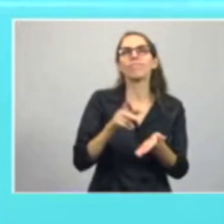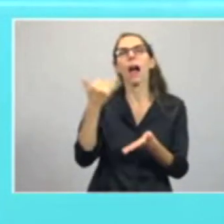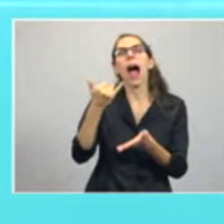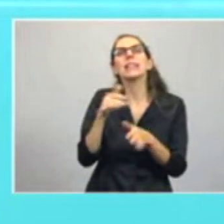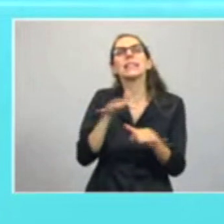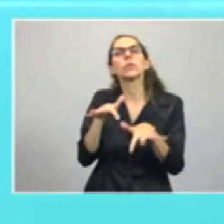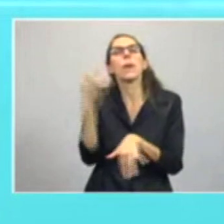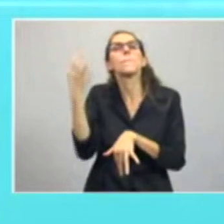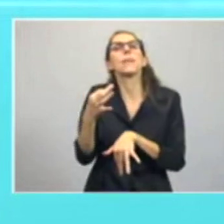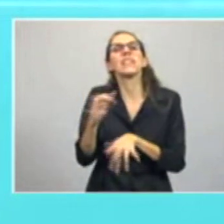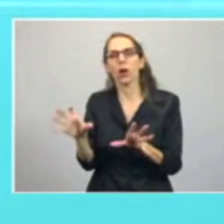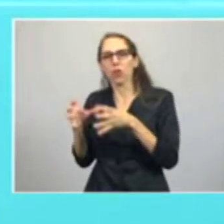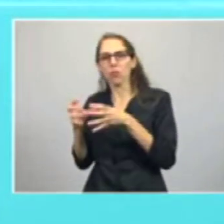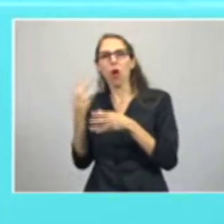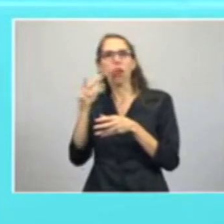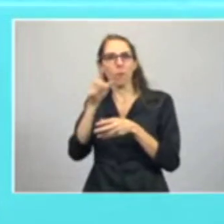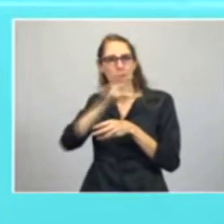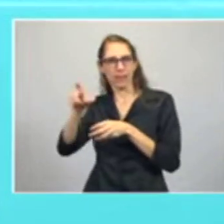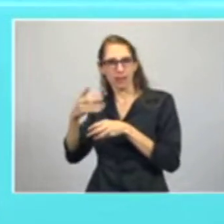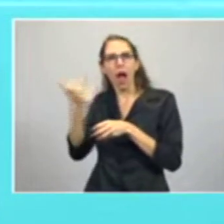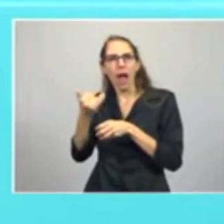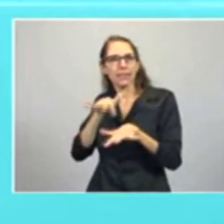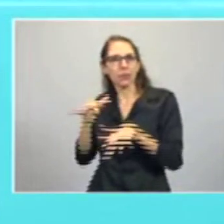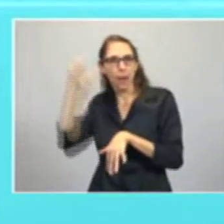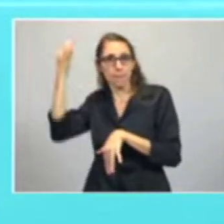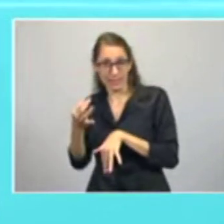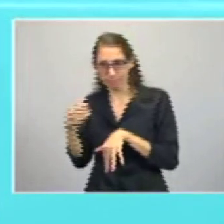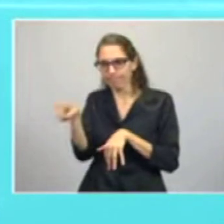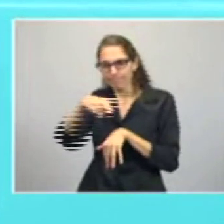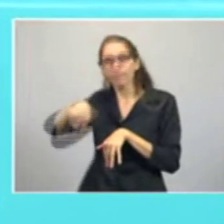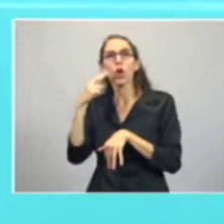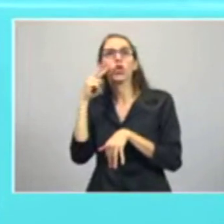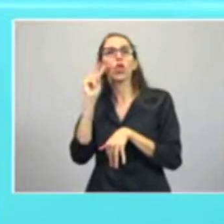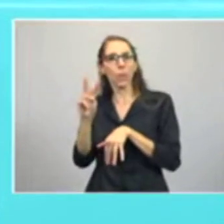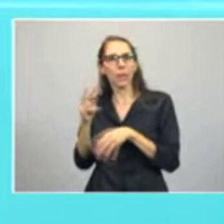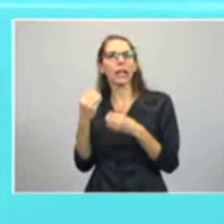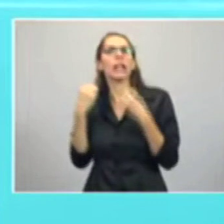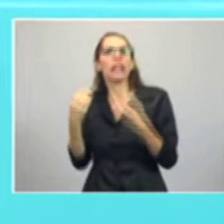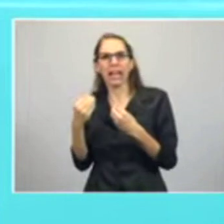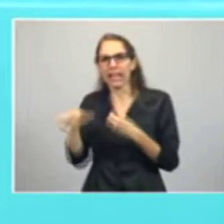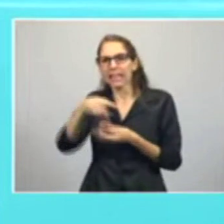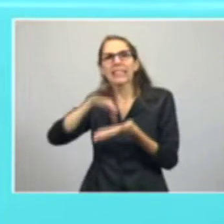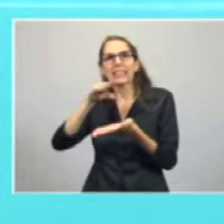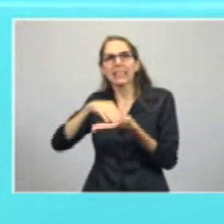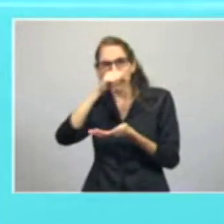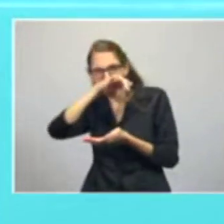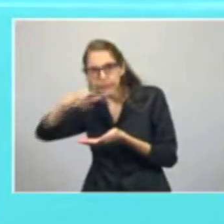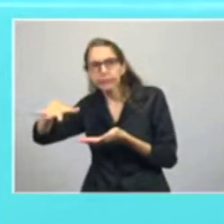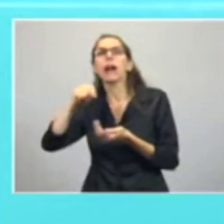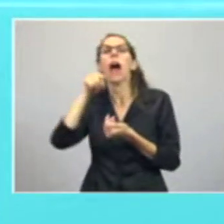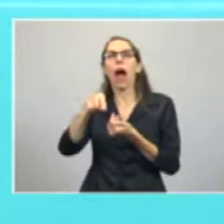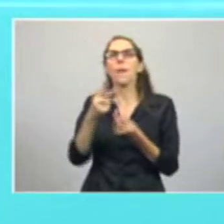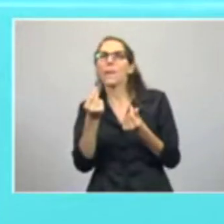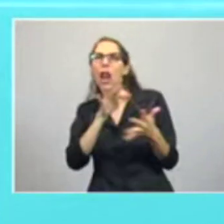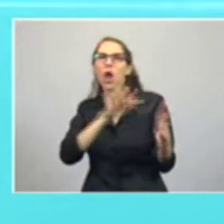.000 prácticamente. Solo esos 2.000 cuyas propiedades en el mercado valen más de 3 millones de dólares,